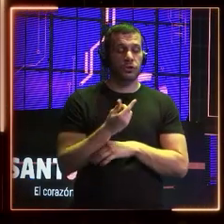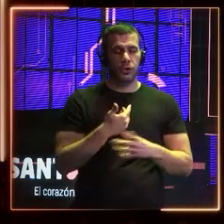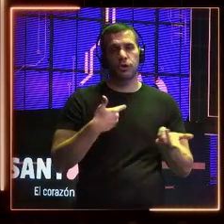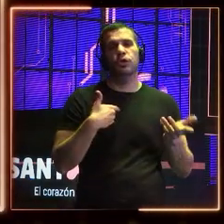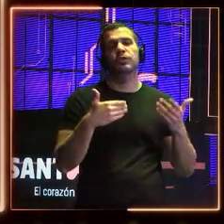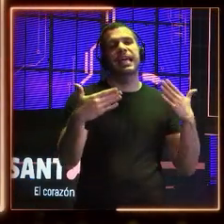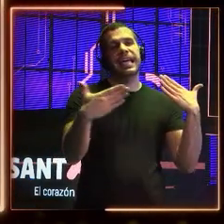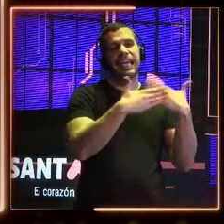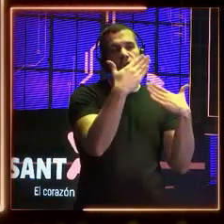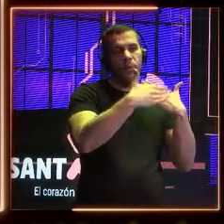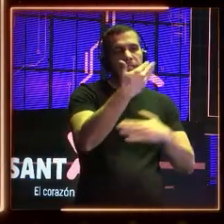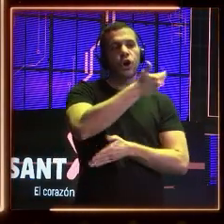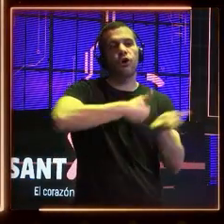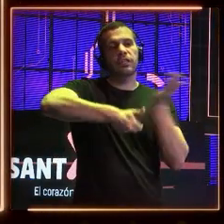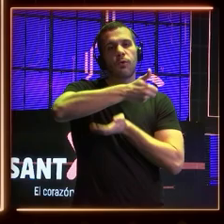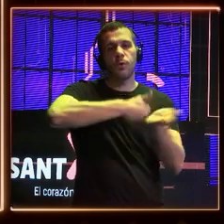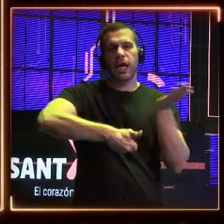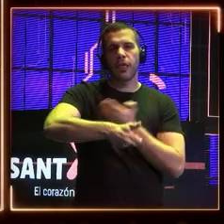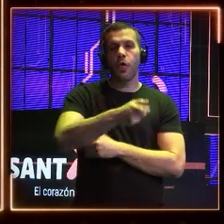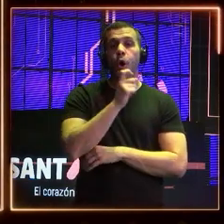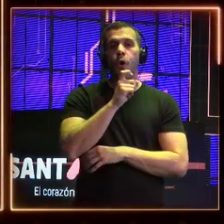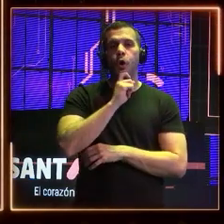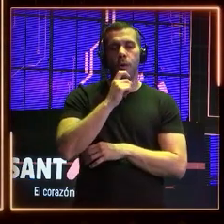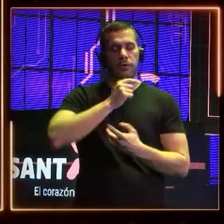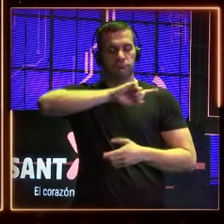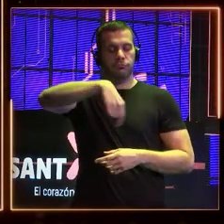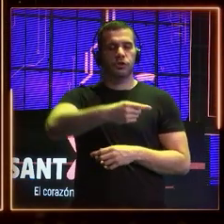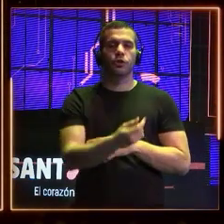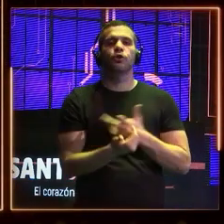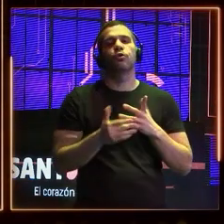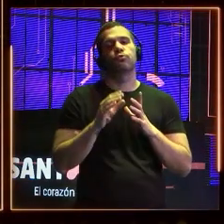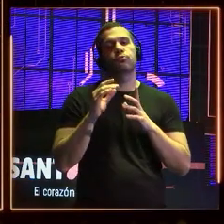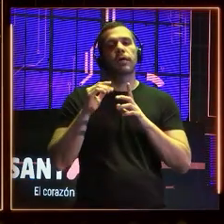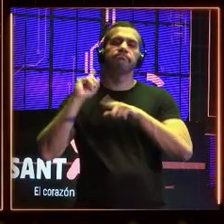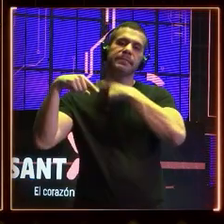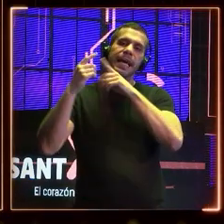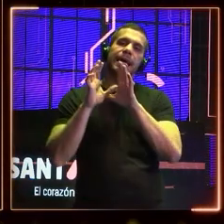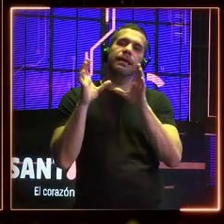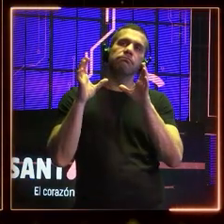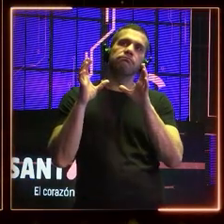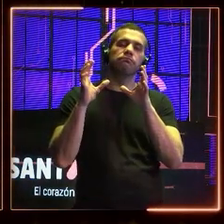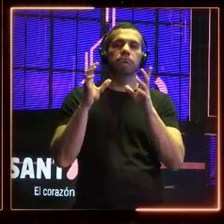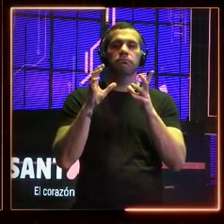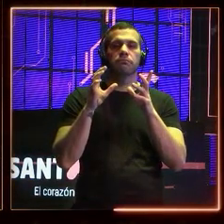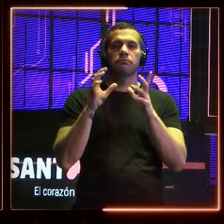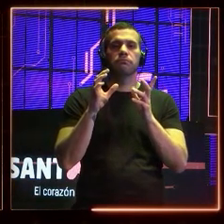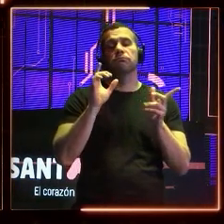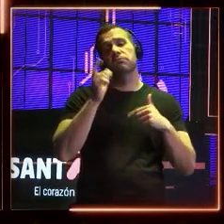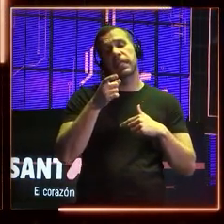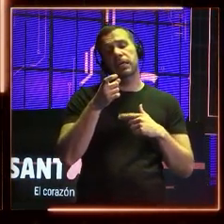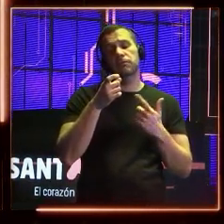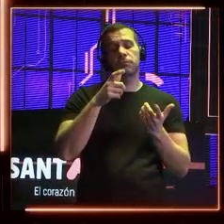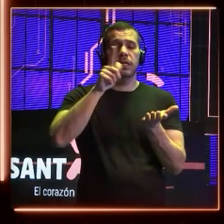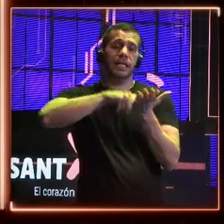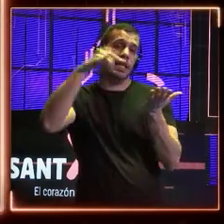Innovación dentro de todo ello hemos lanzado una nueva generación de lenguajes grandes de large Language models no que son en